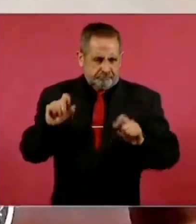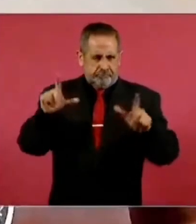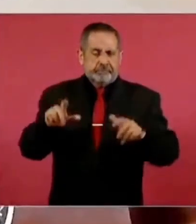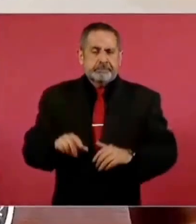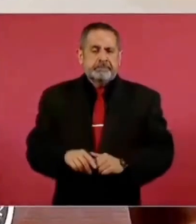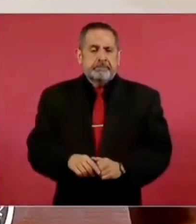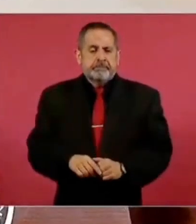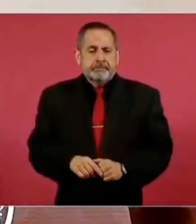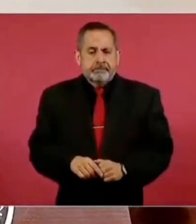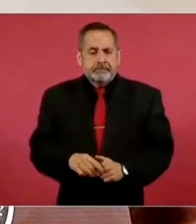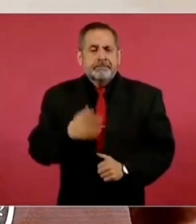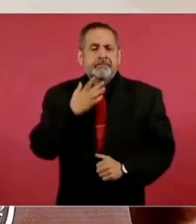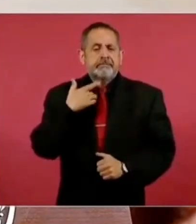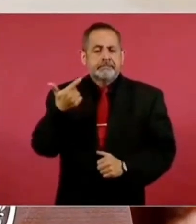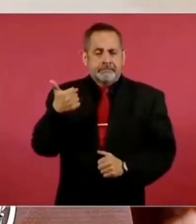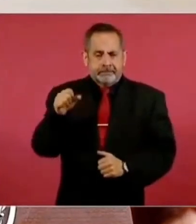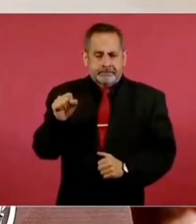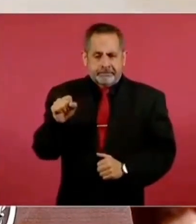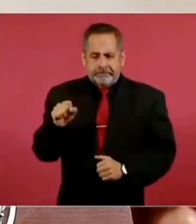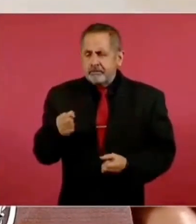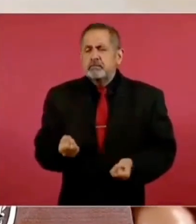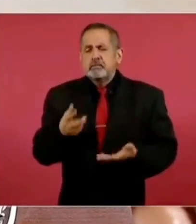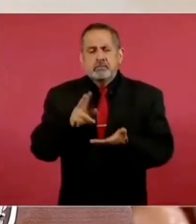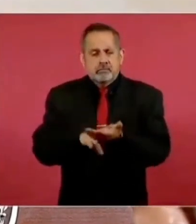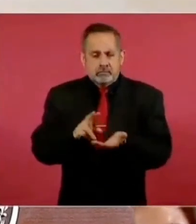¿O del precio del gas?